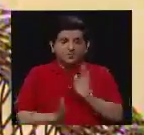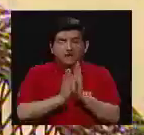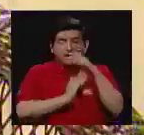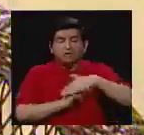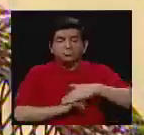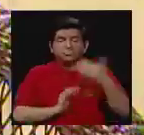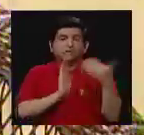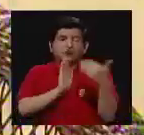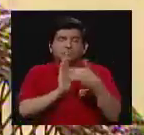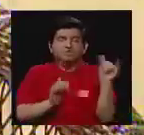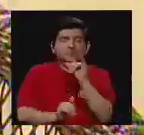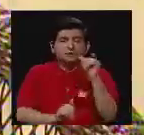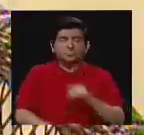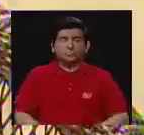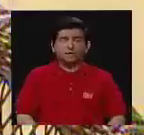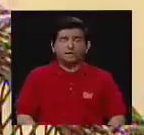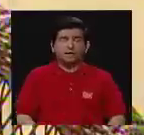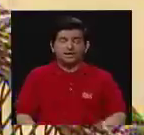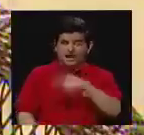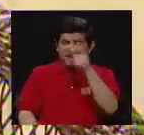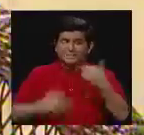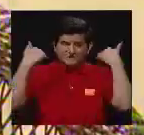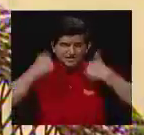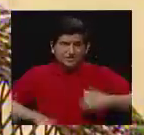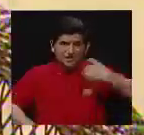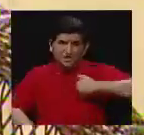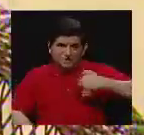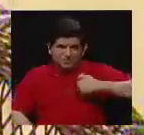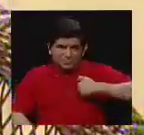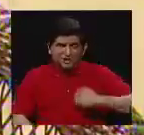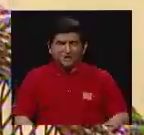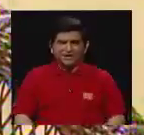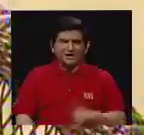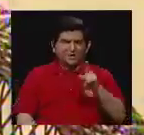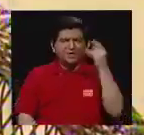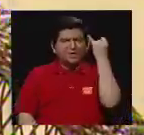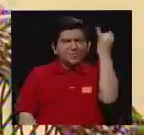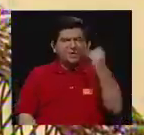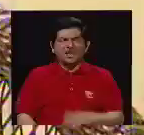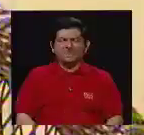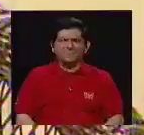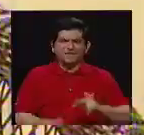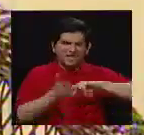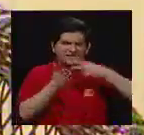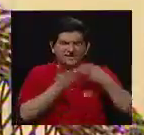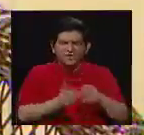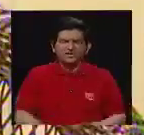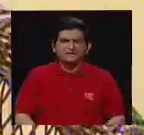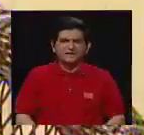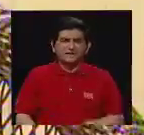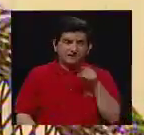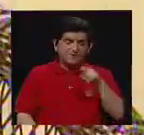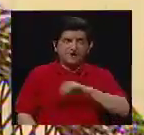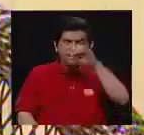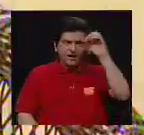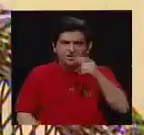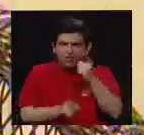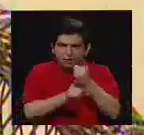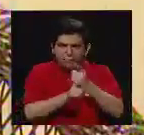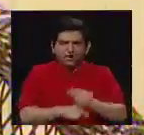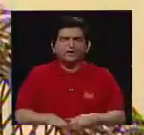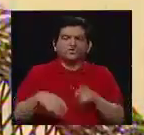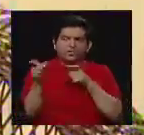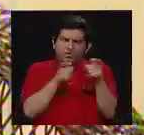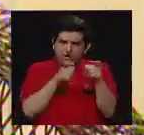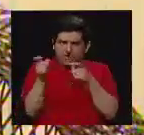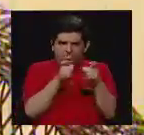y es abusivo. O sea, el ser humano tiene que tener un sentido de la proporción y un